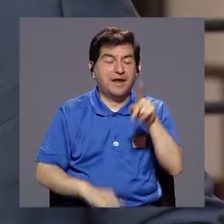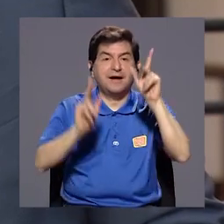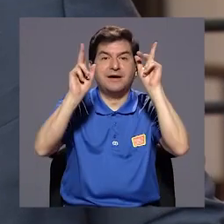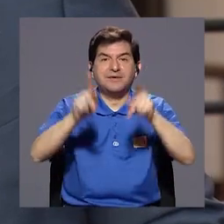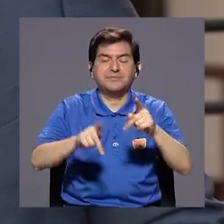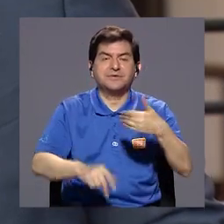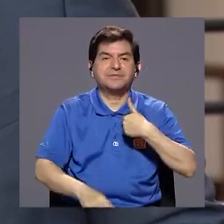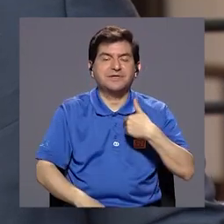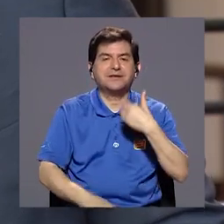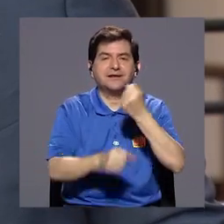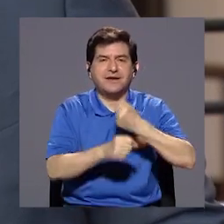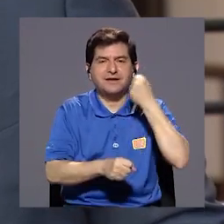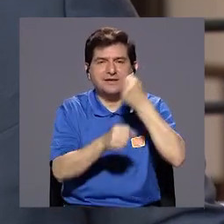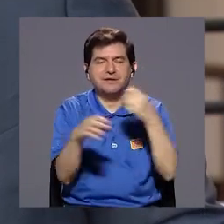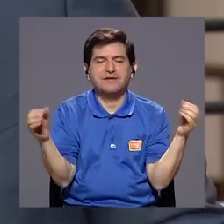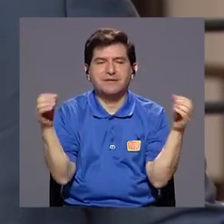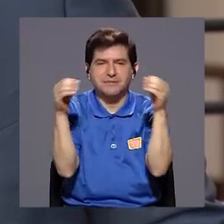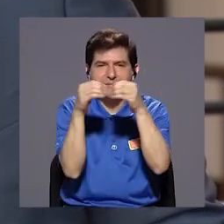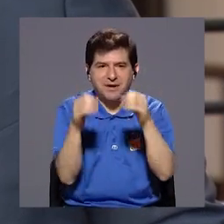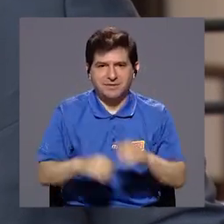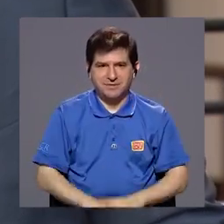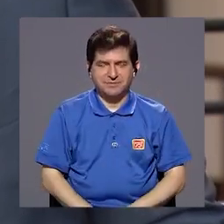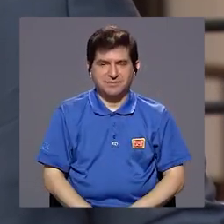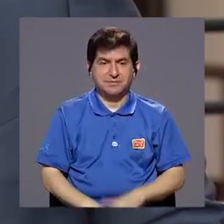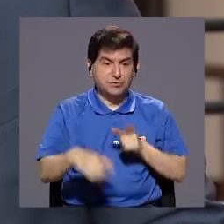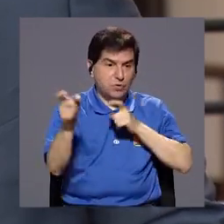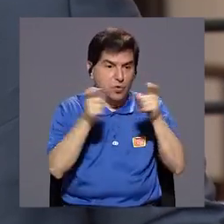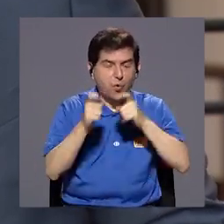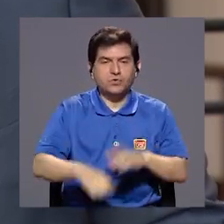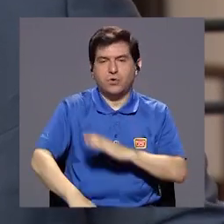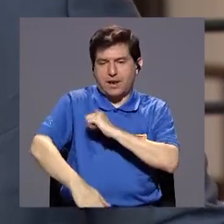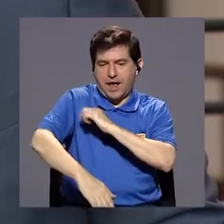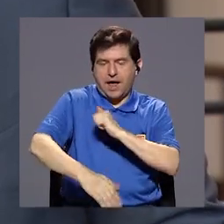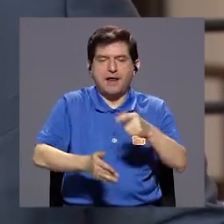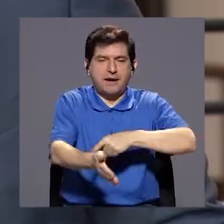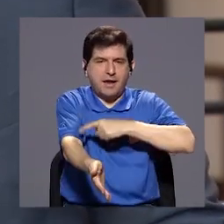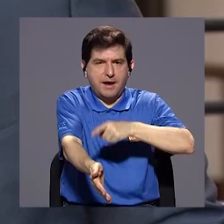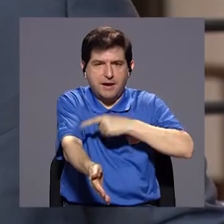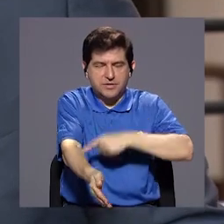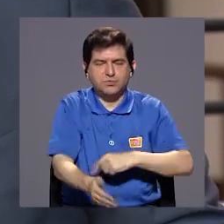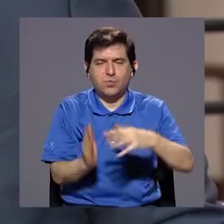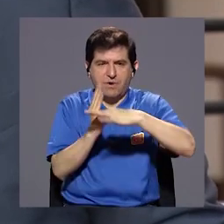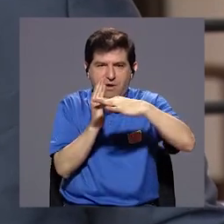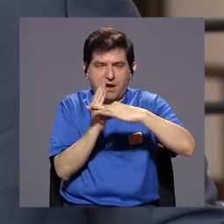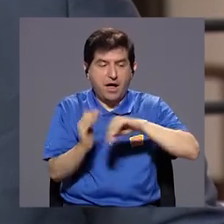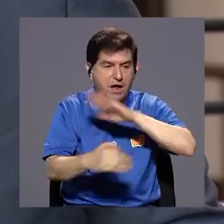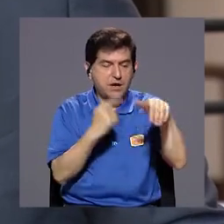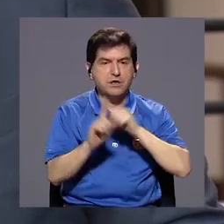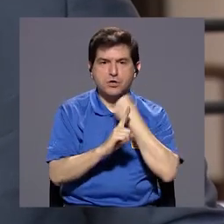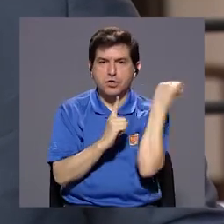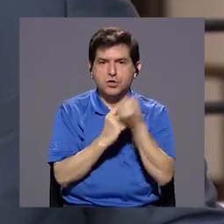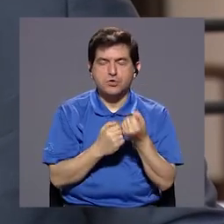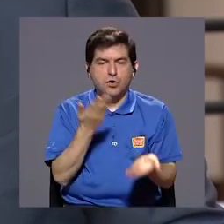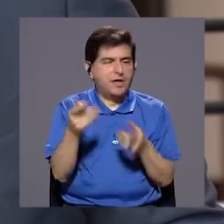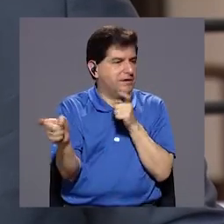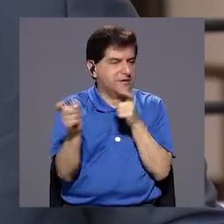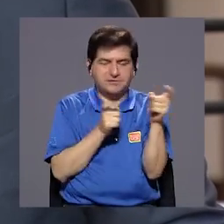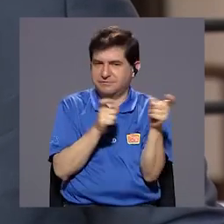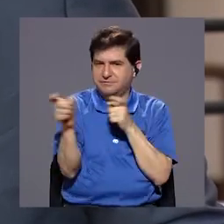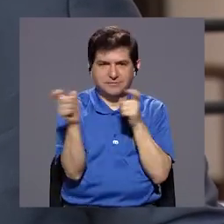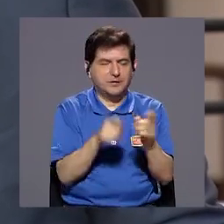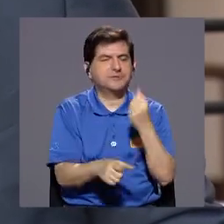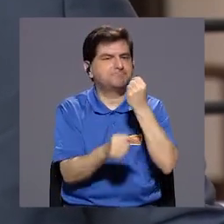a esas personas tenemos que trabajarles más, porque hay que controlarles la presión, el azúcar, el colesterol y cualquier factor que esté